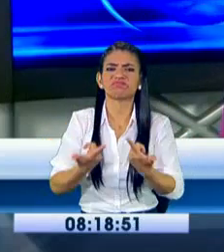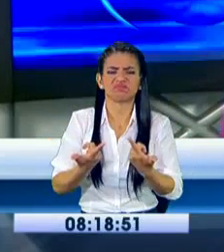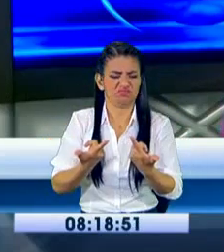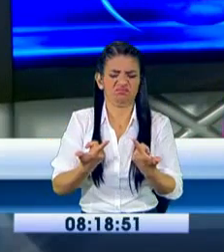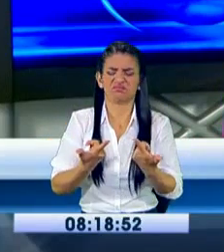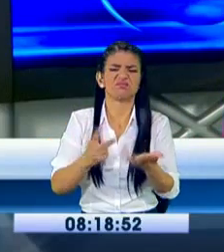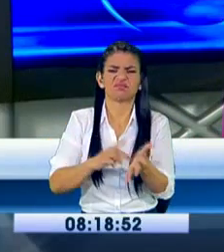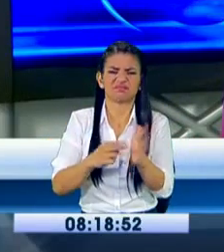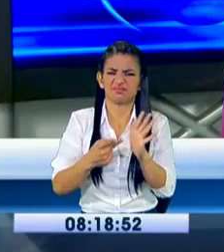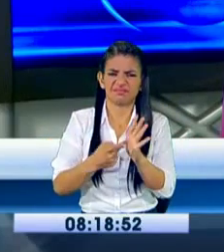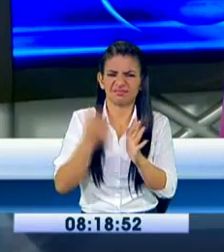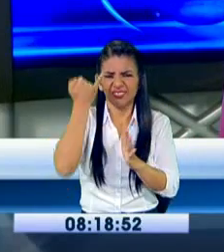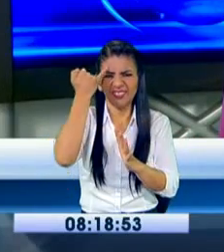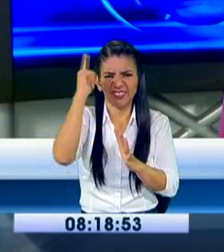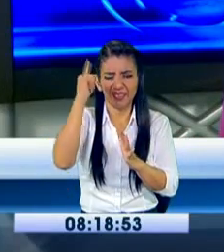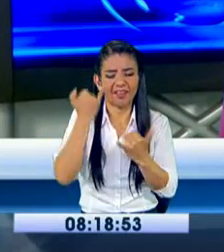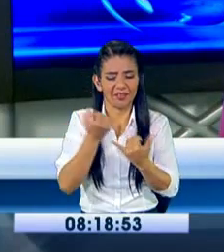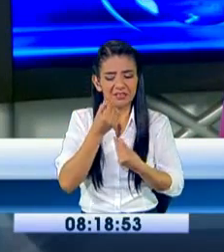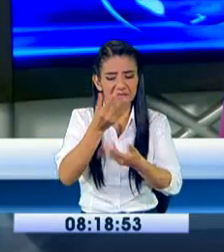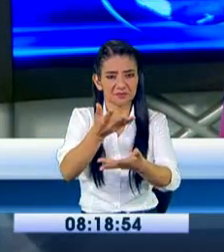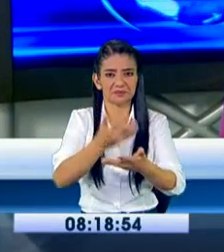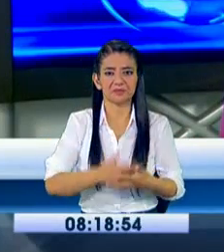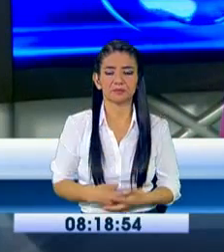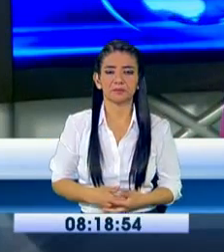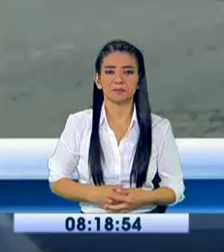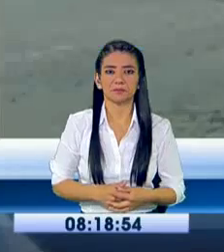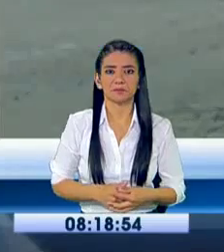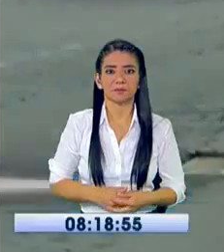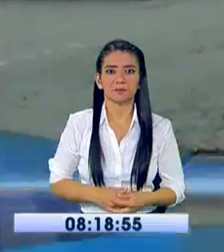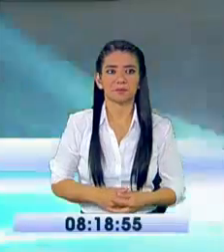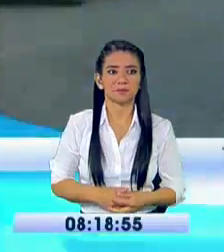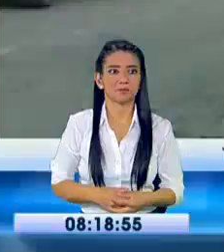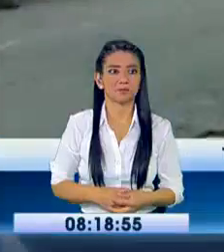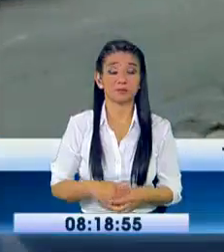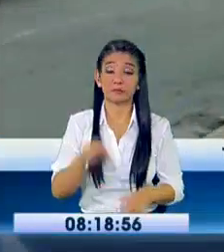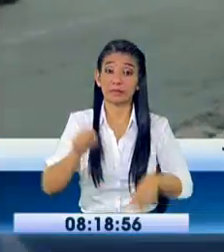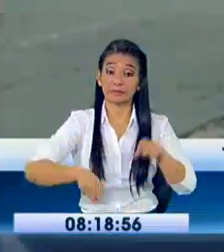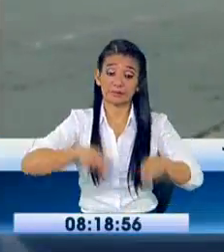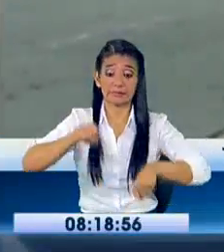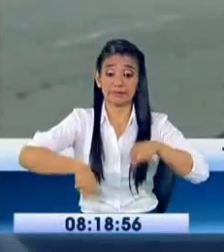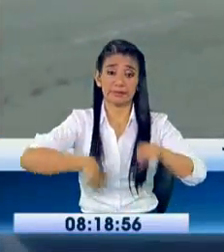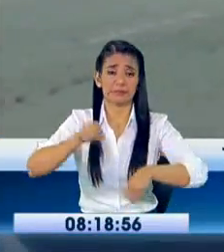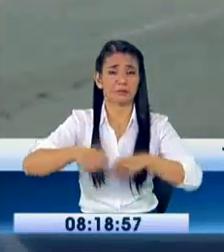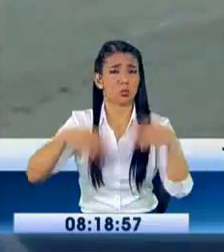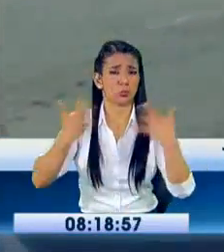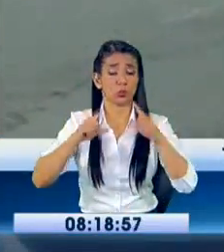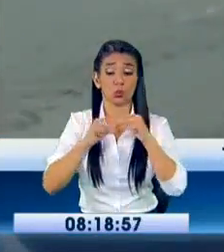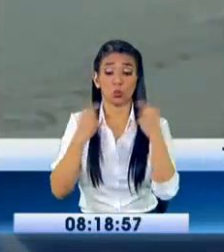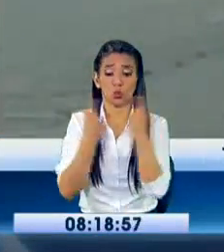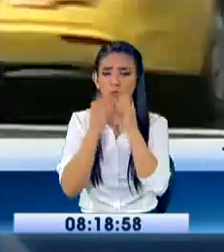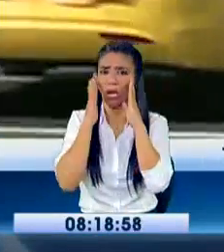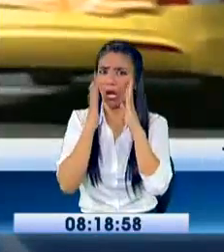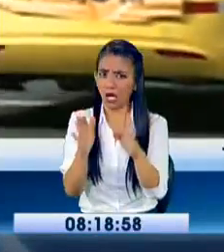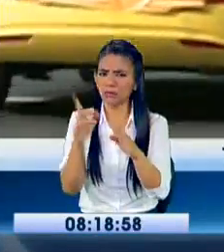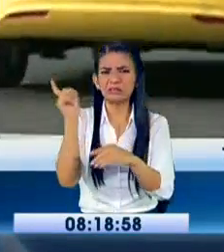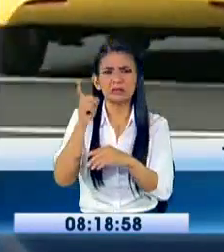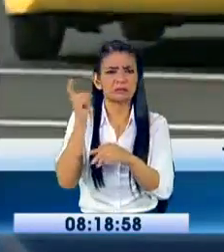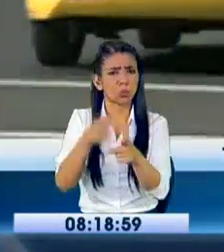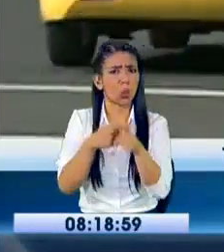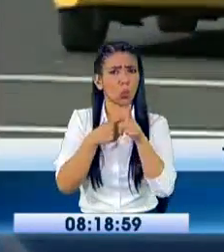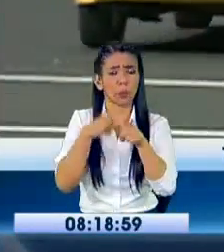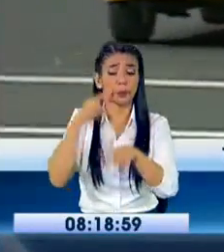de Quito y de Cuenca. La idea es proteger a los ciclistas de ruta principalmente para que se